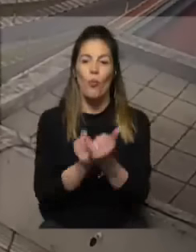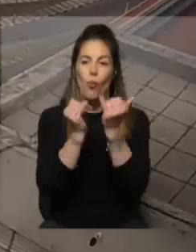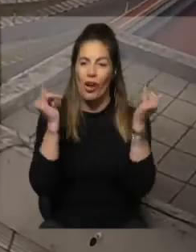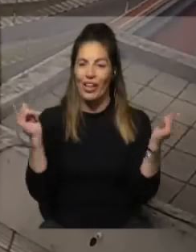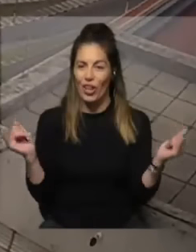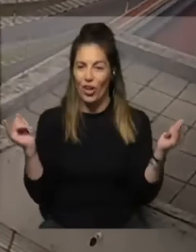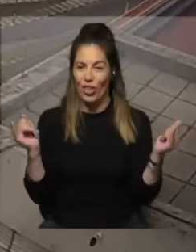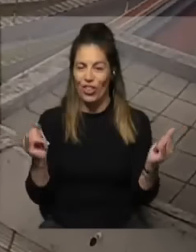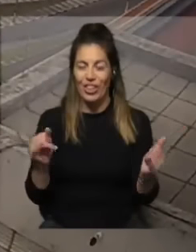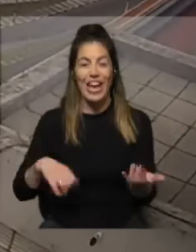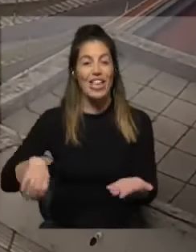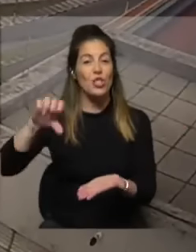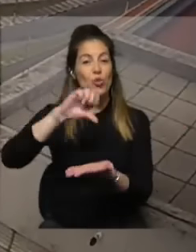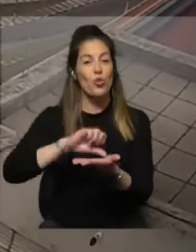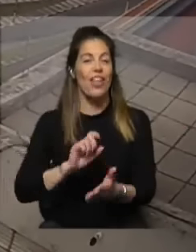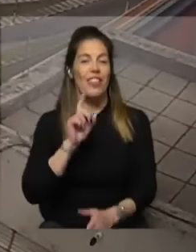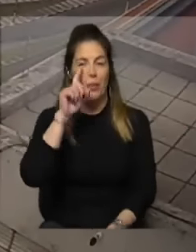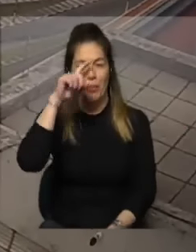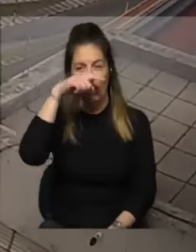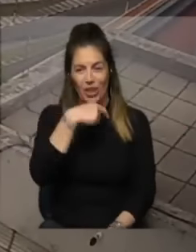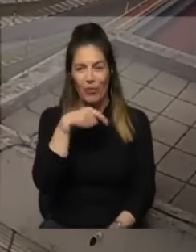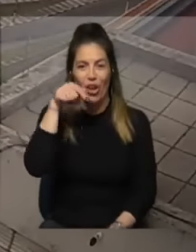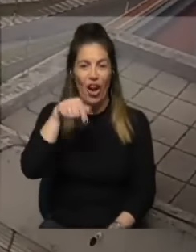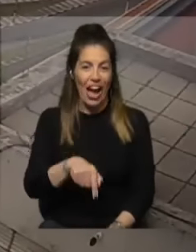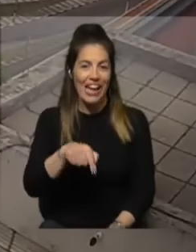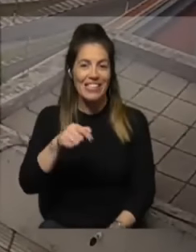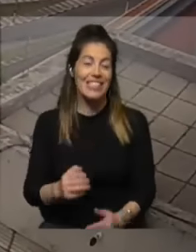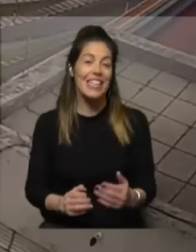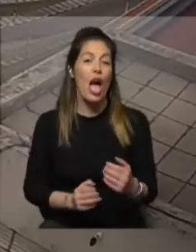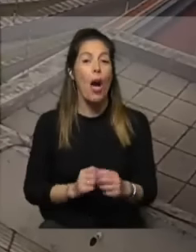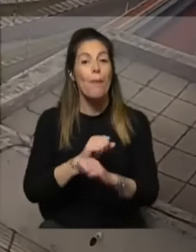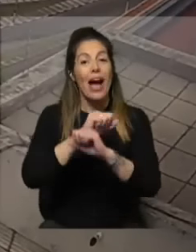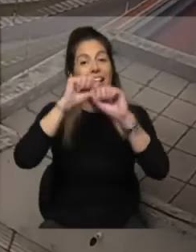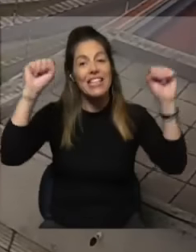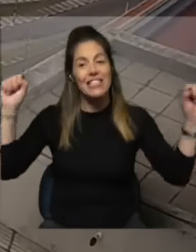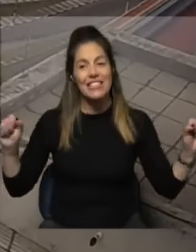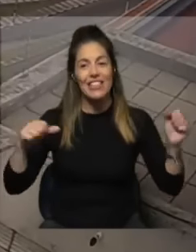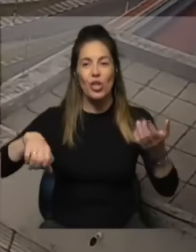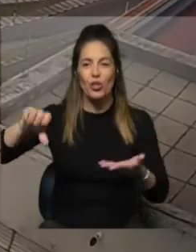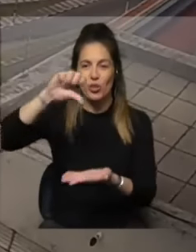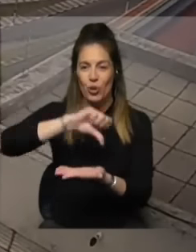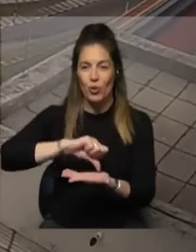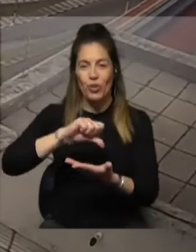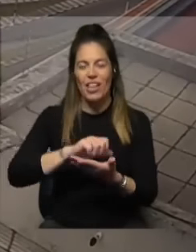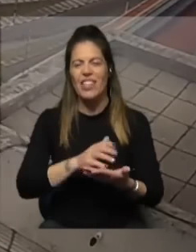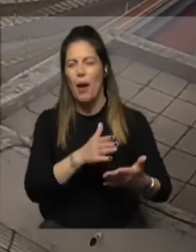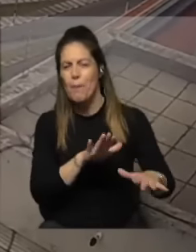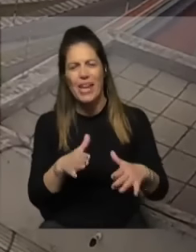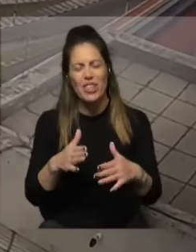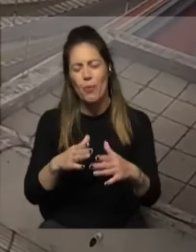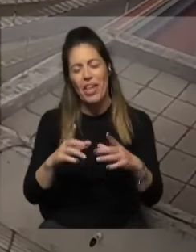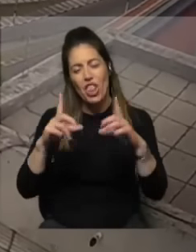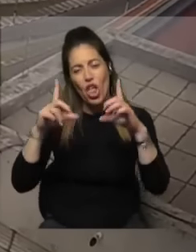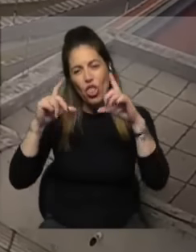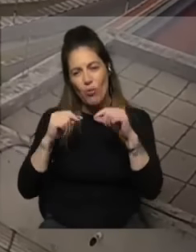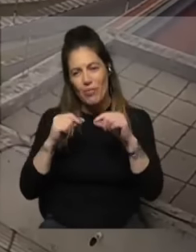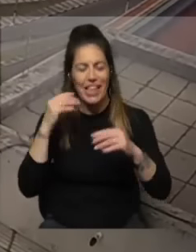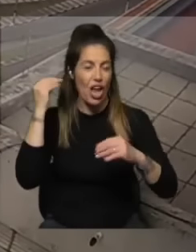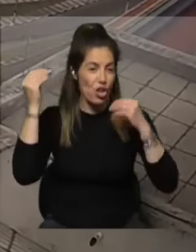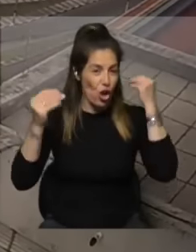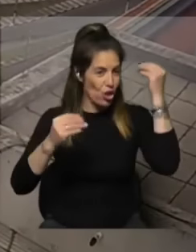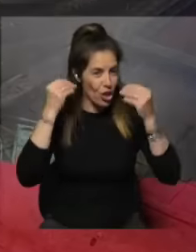buenos días, ciudad de Montevideo. Así está amaneciendo la ciudad. Y si estás media dormida, no te preocupes, no